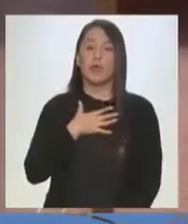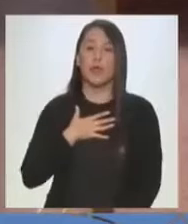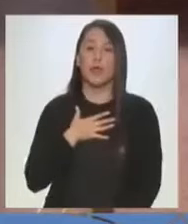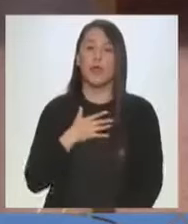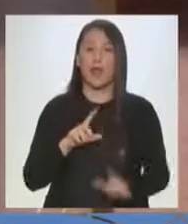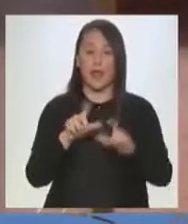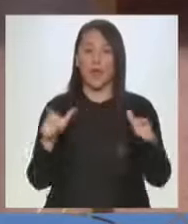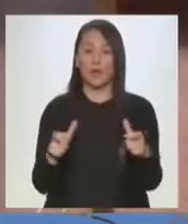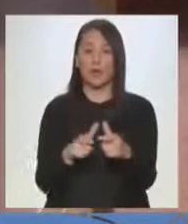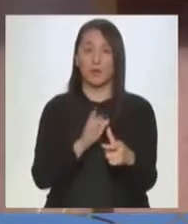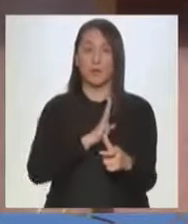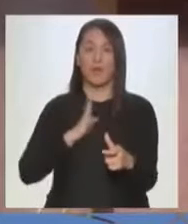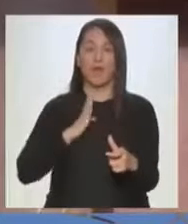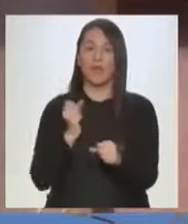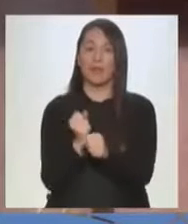Comisión avanzar